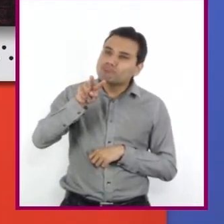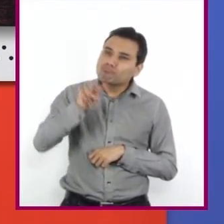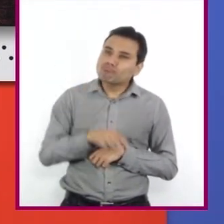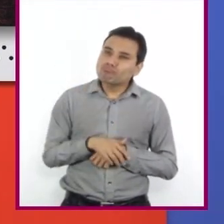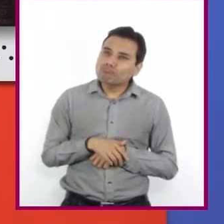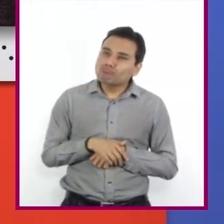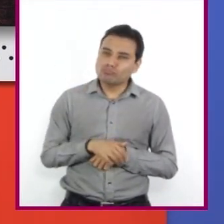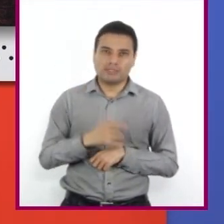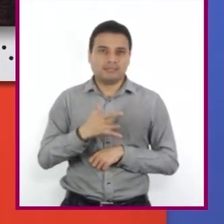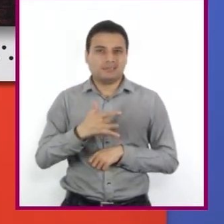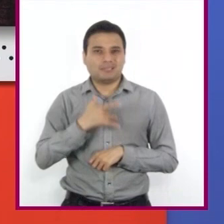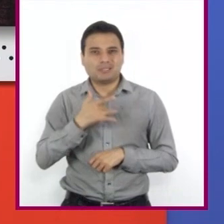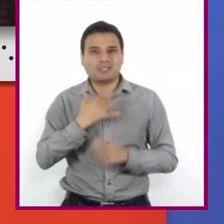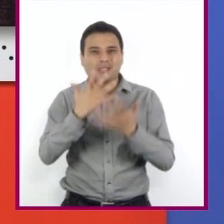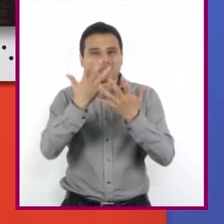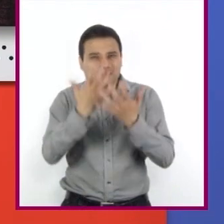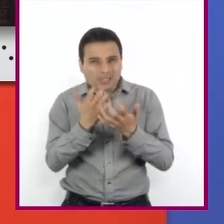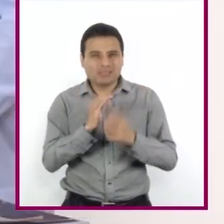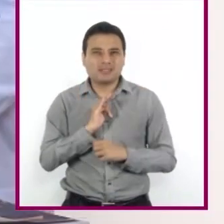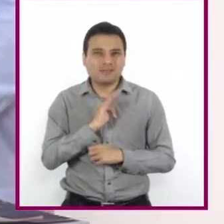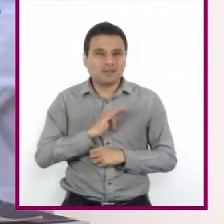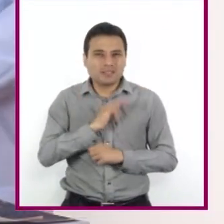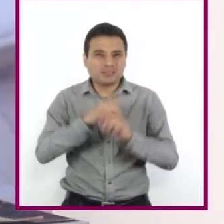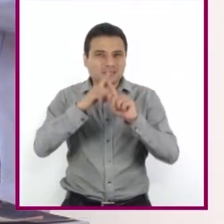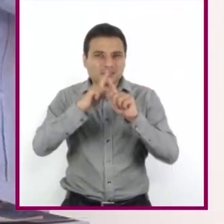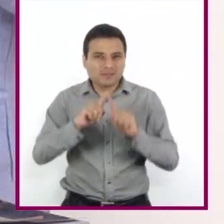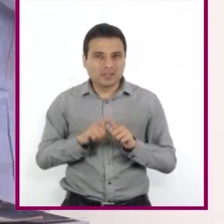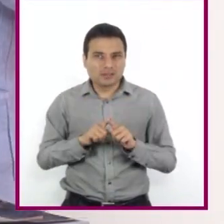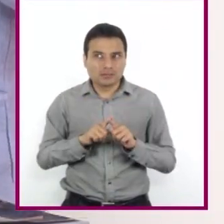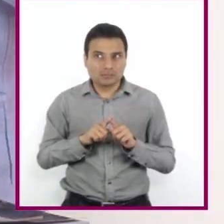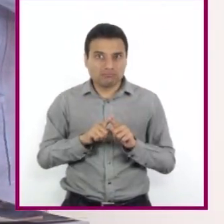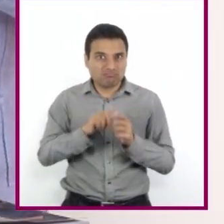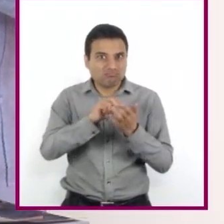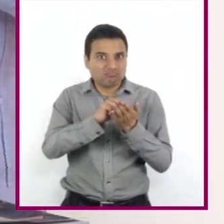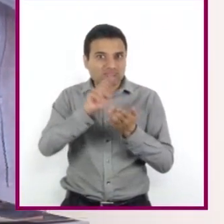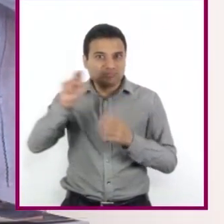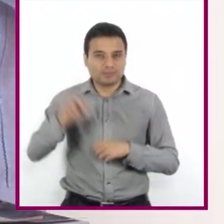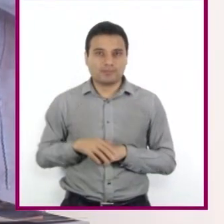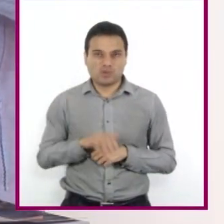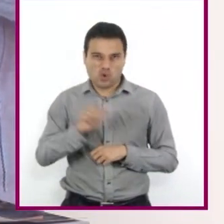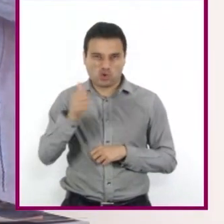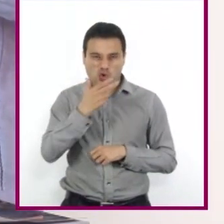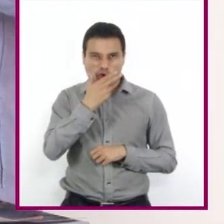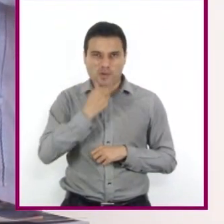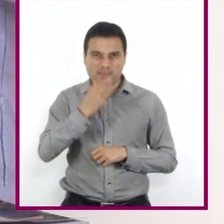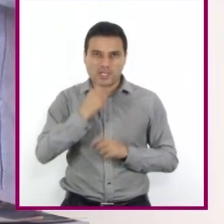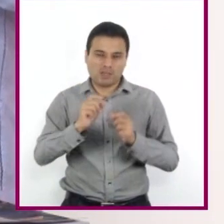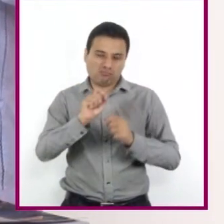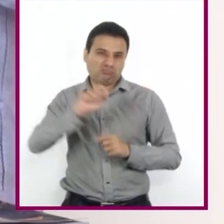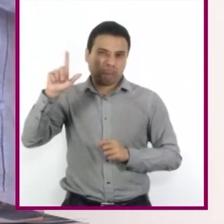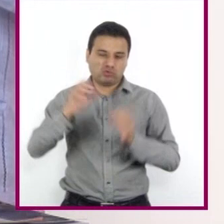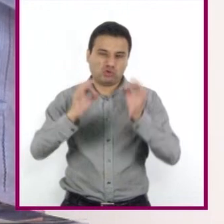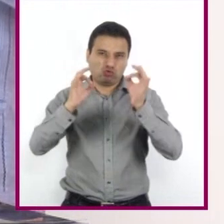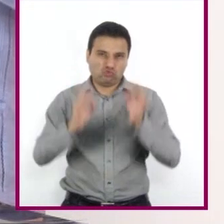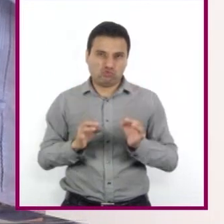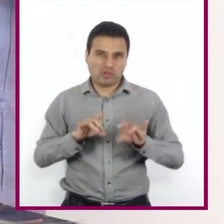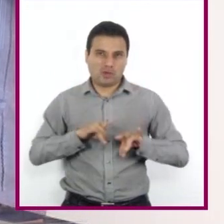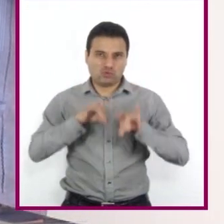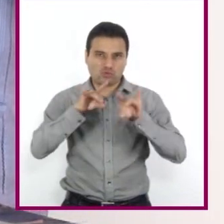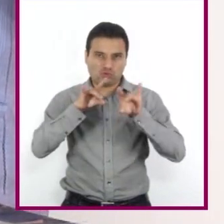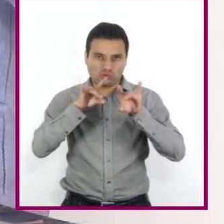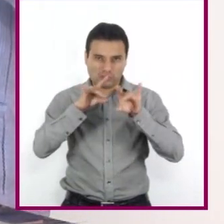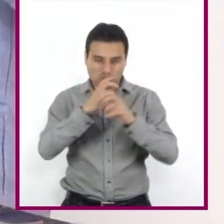de ánimo de las personas a quienes pinta. El pintor austriaco Egon Schiele usa el dibujo para